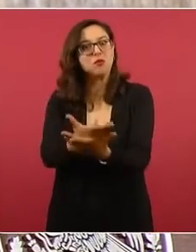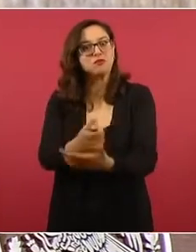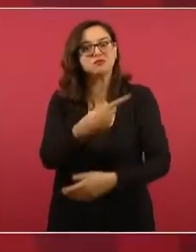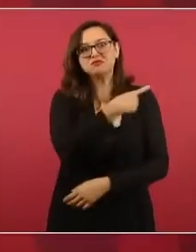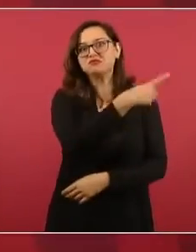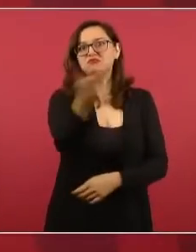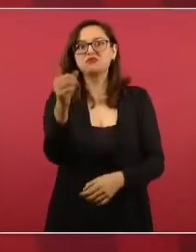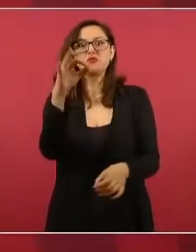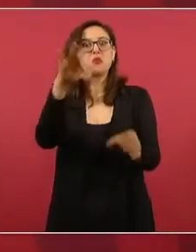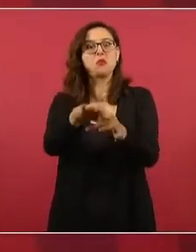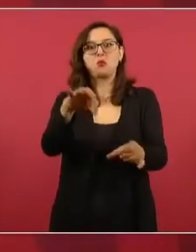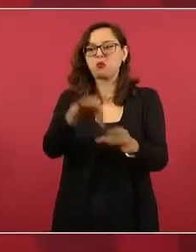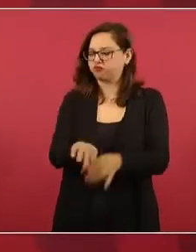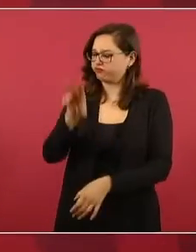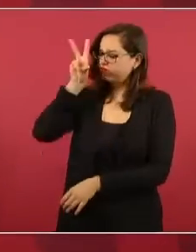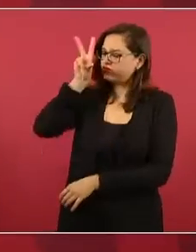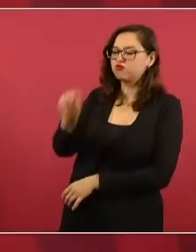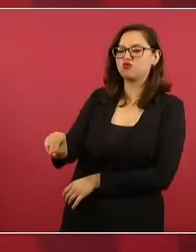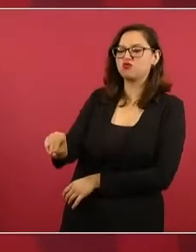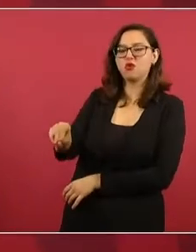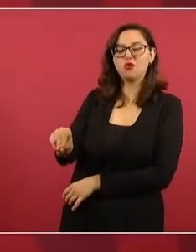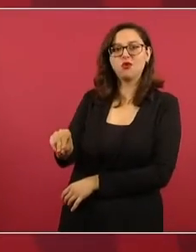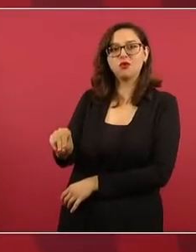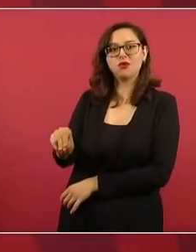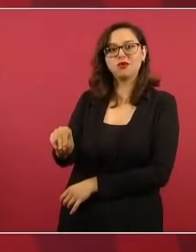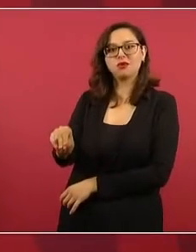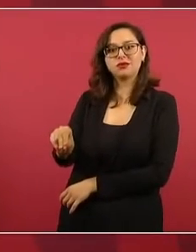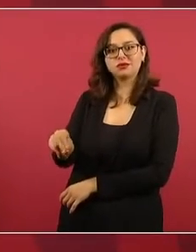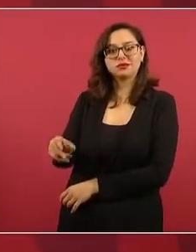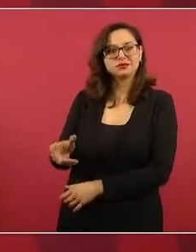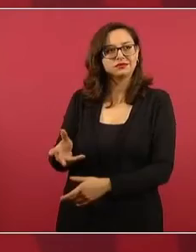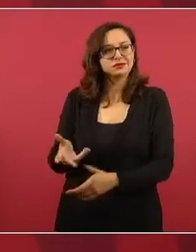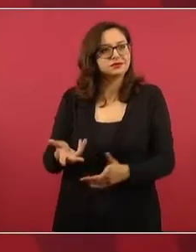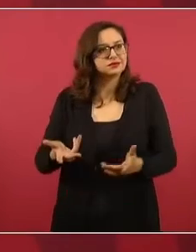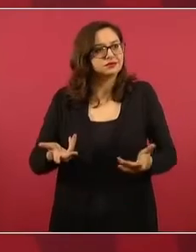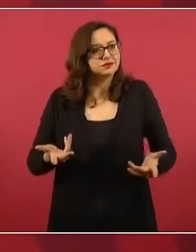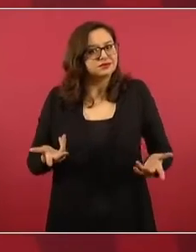Y estos señores, porque